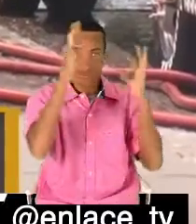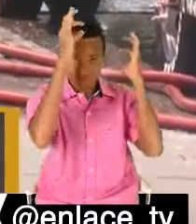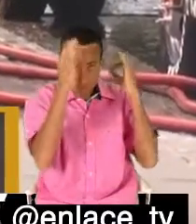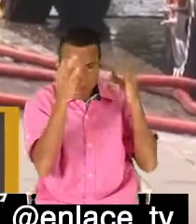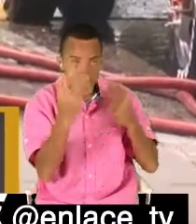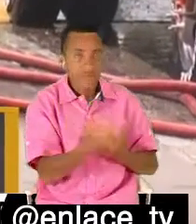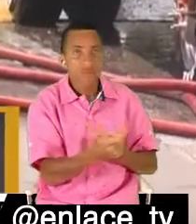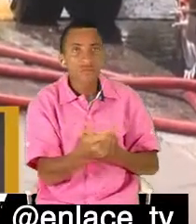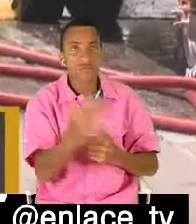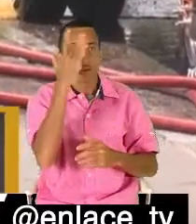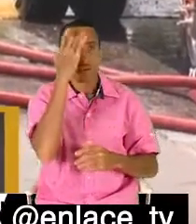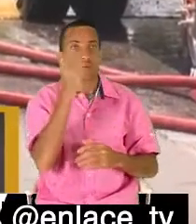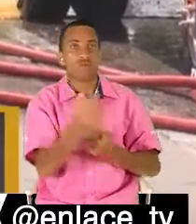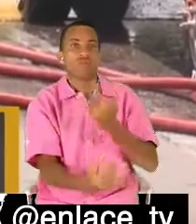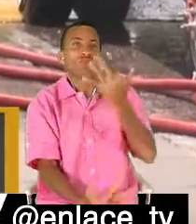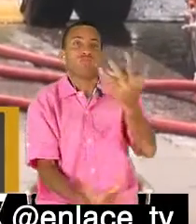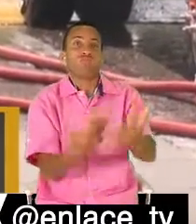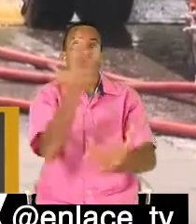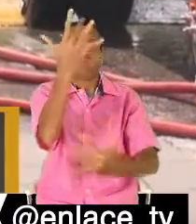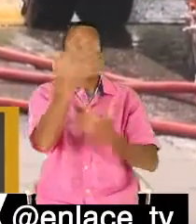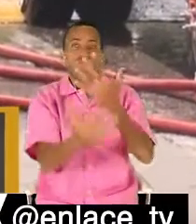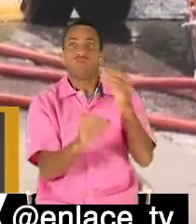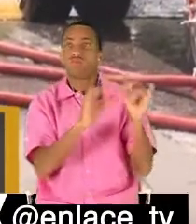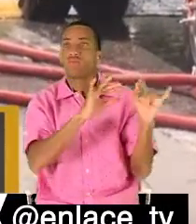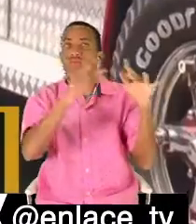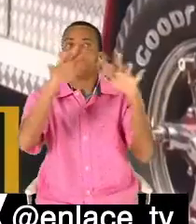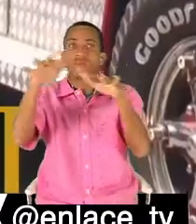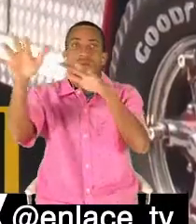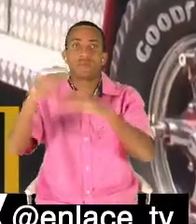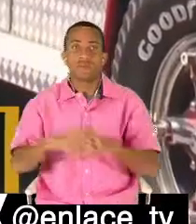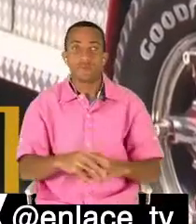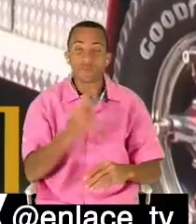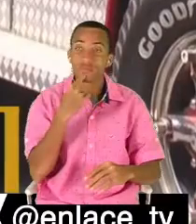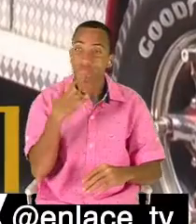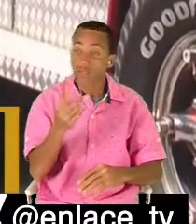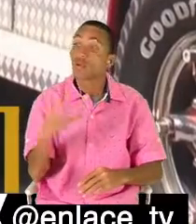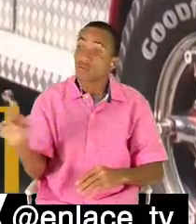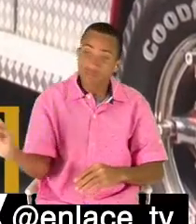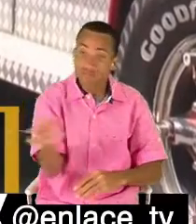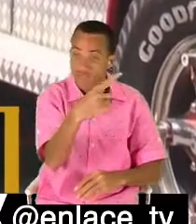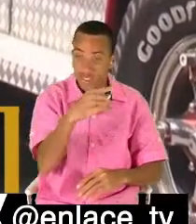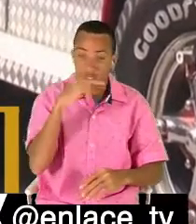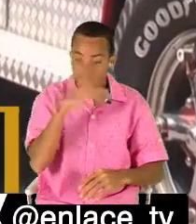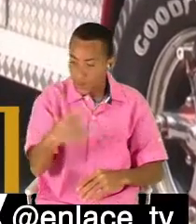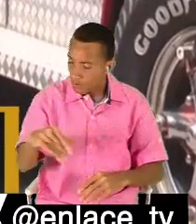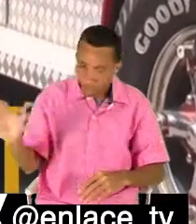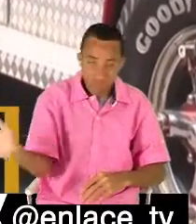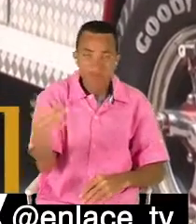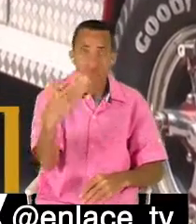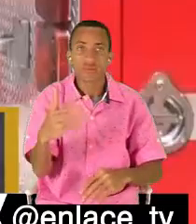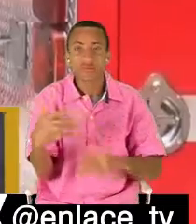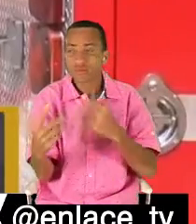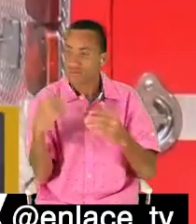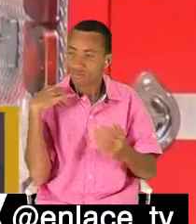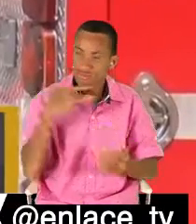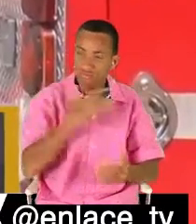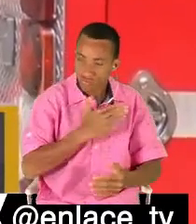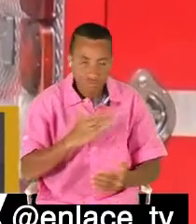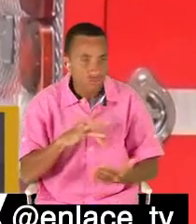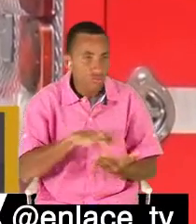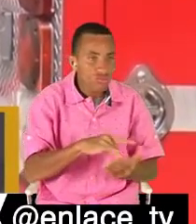humo se proliferó bastante y nos dijeron que teníamos que sacar a los muchachos mientras ellos miraban a ver cuál era